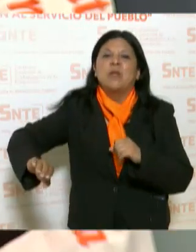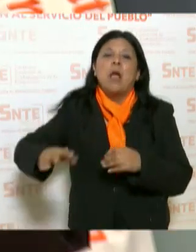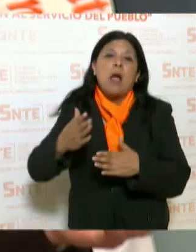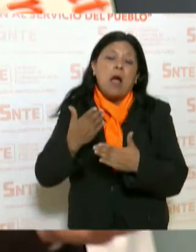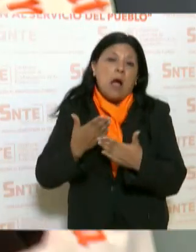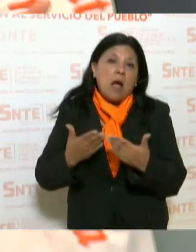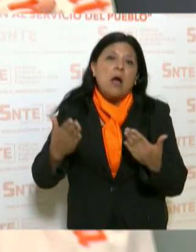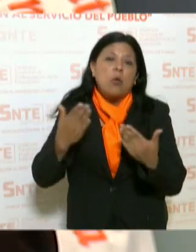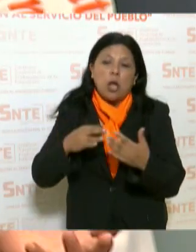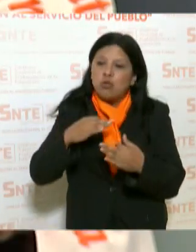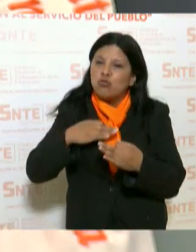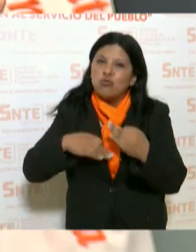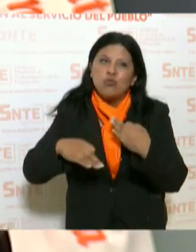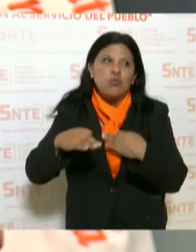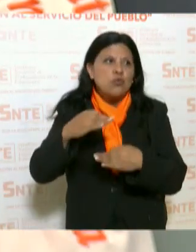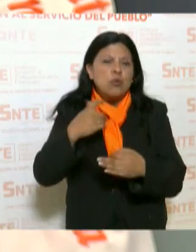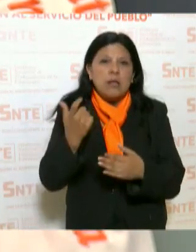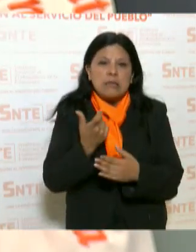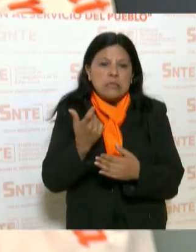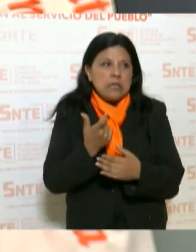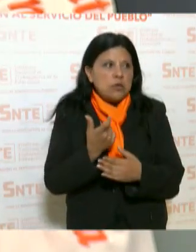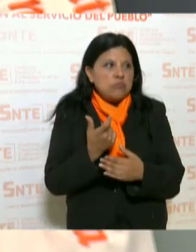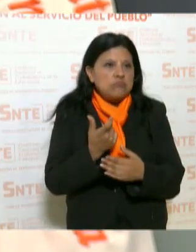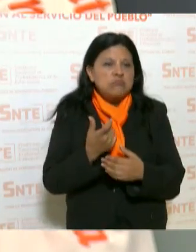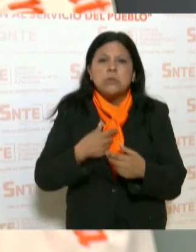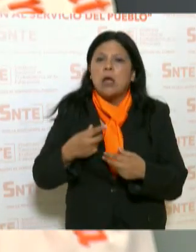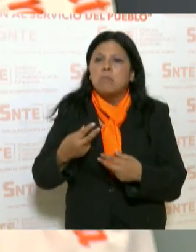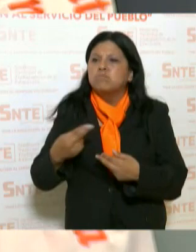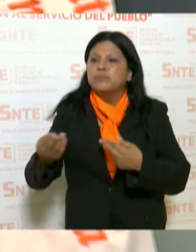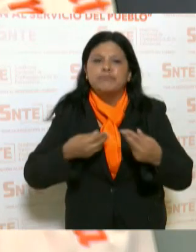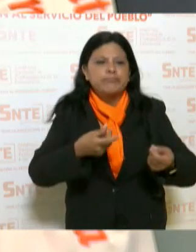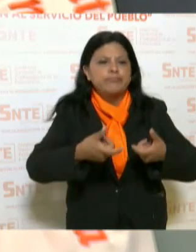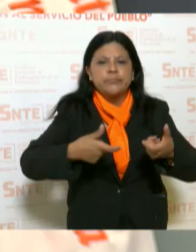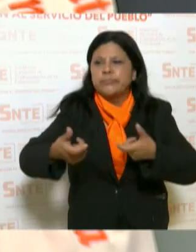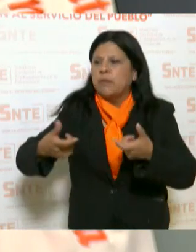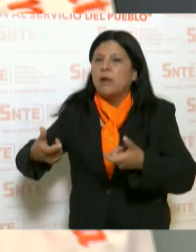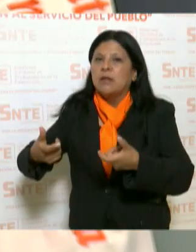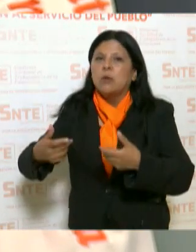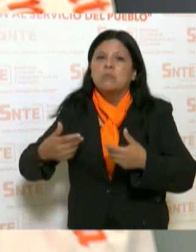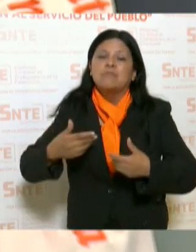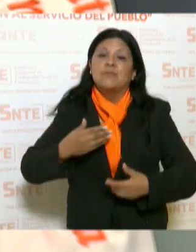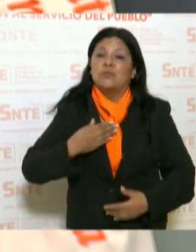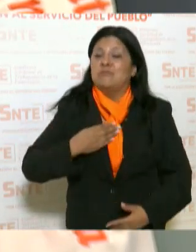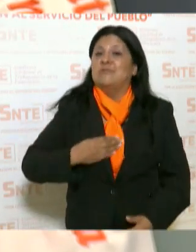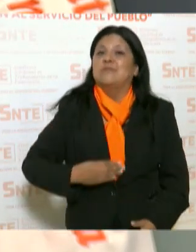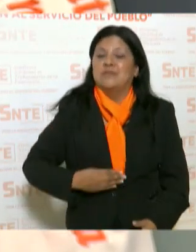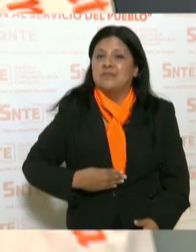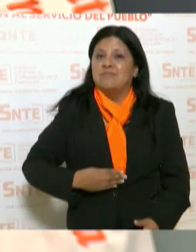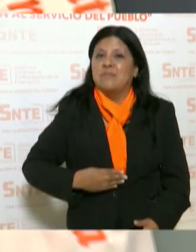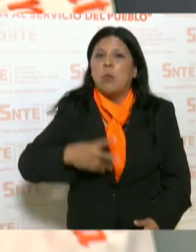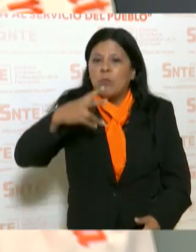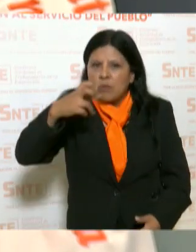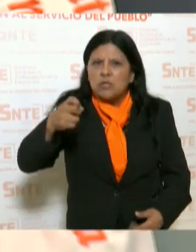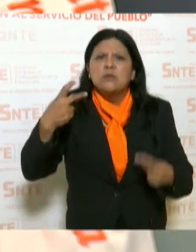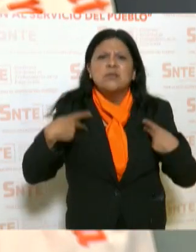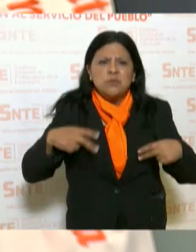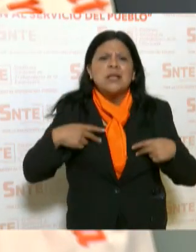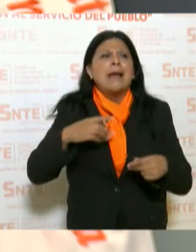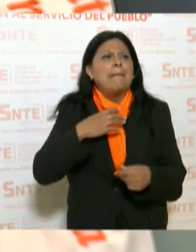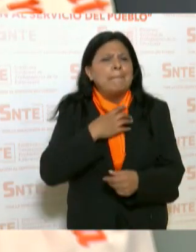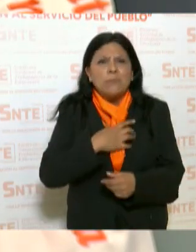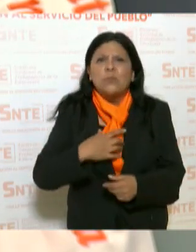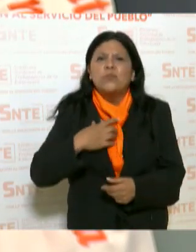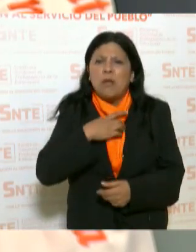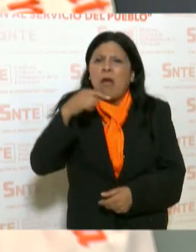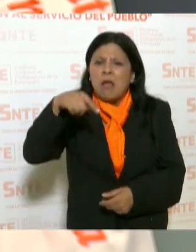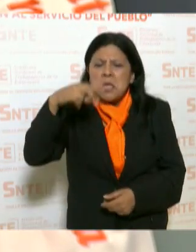que se tiene se distribuye con justicia y por eso la gente está muy contenta en México y también